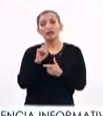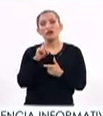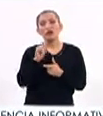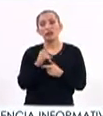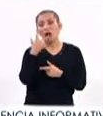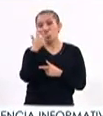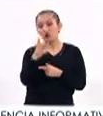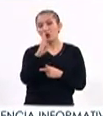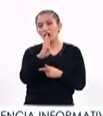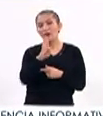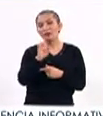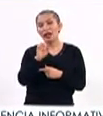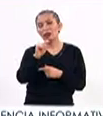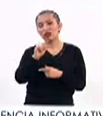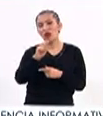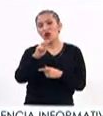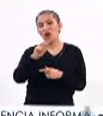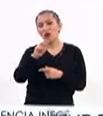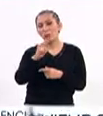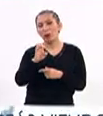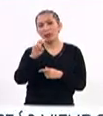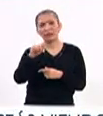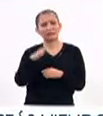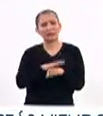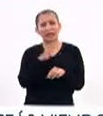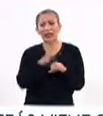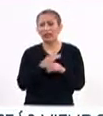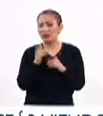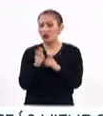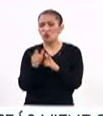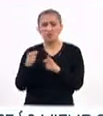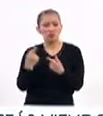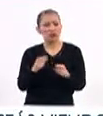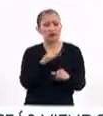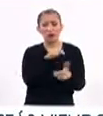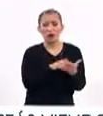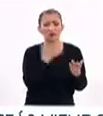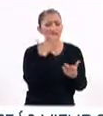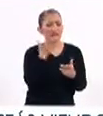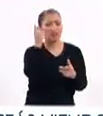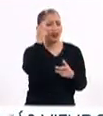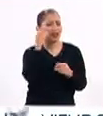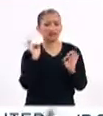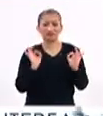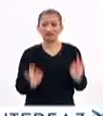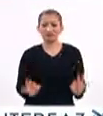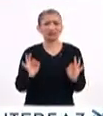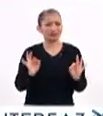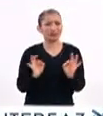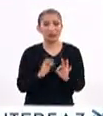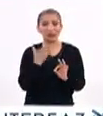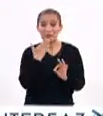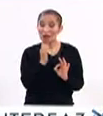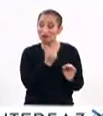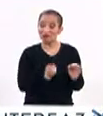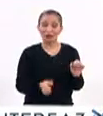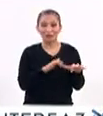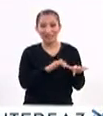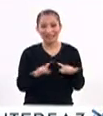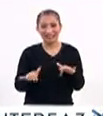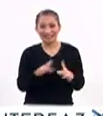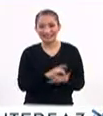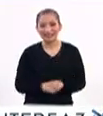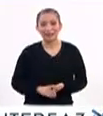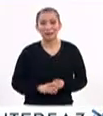de Beethoven, también una obra excelente, con una muy buena orquesta, en un excelente foro, buen director. Y buen pianista.